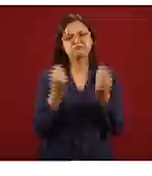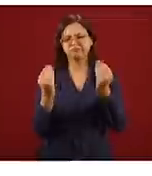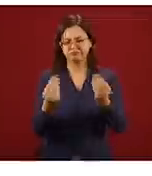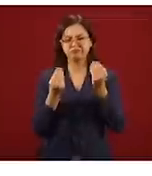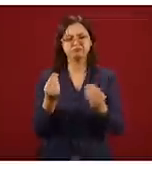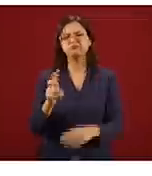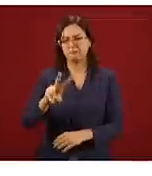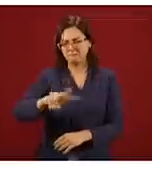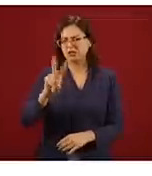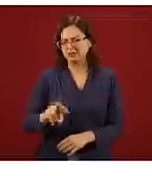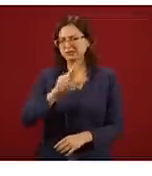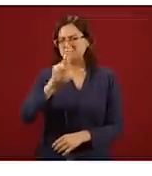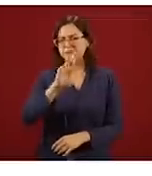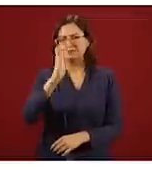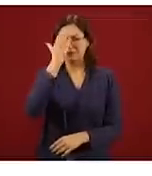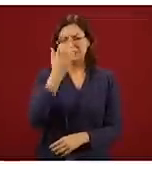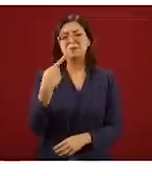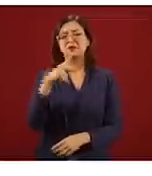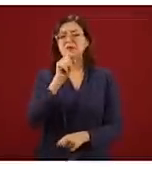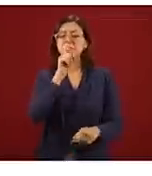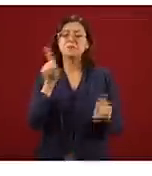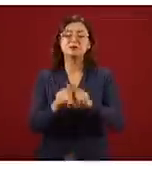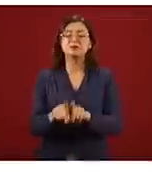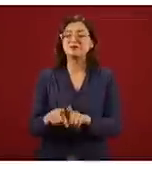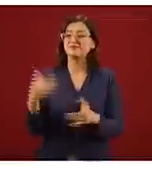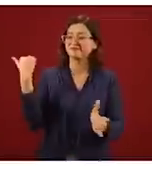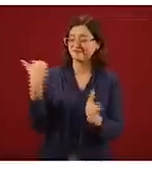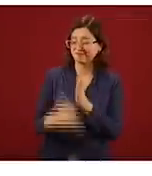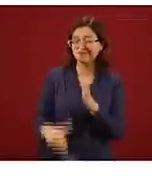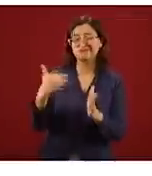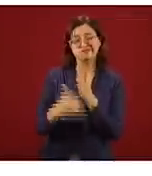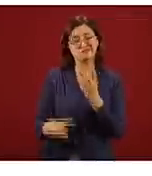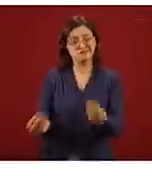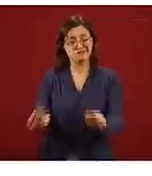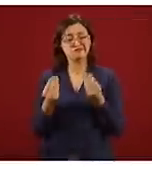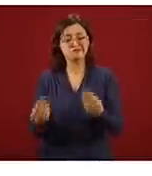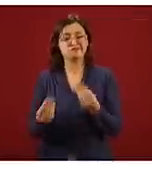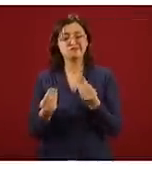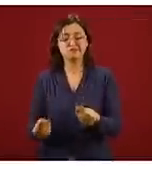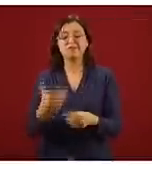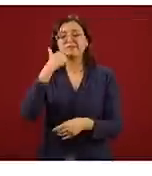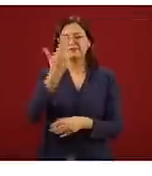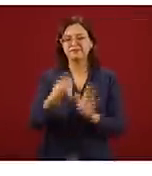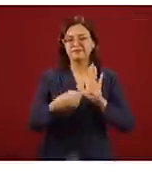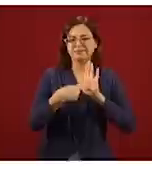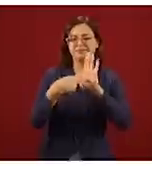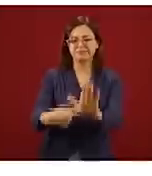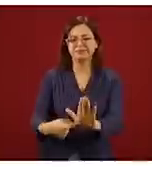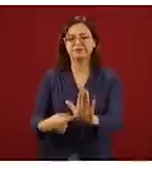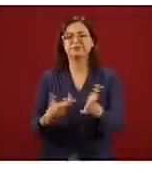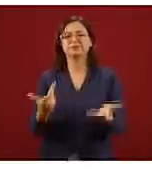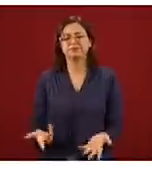mención, tiene muy grandes insuficiencias y las ha tenido por mucho tiempo. Lo queremos mostrar con